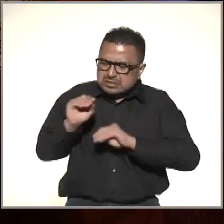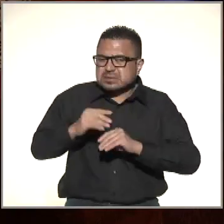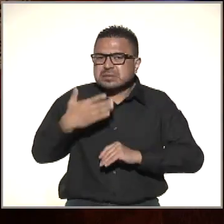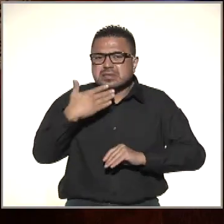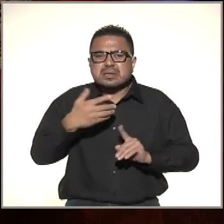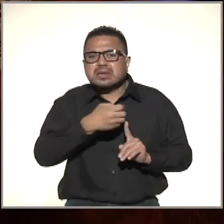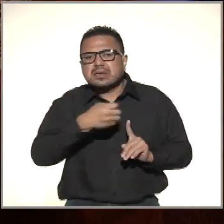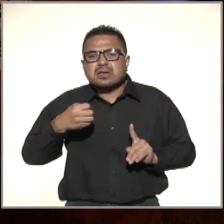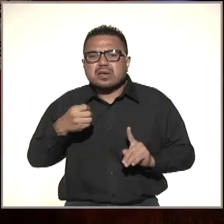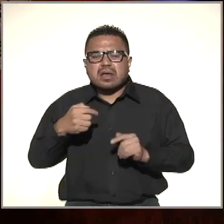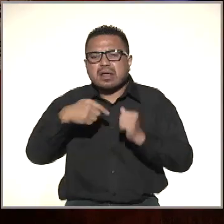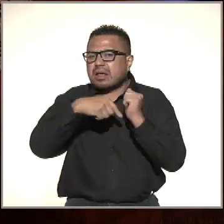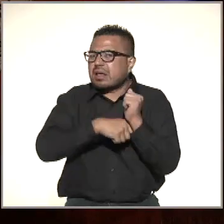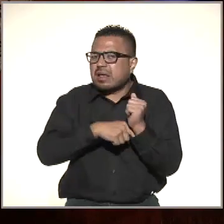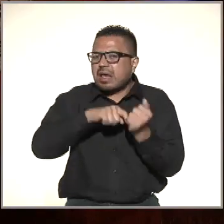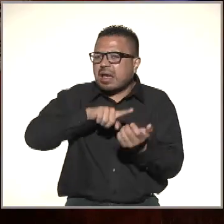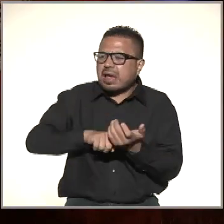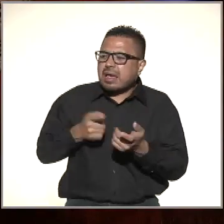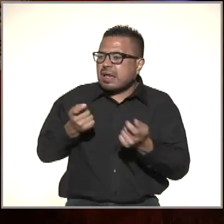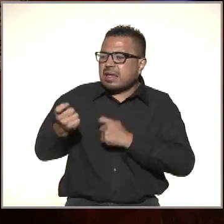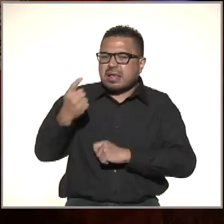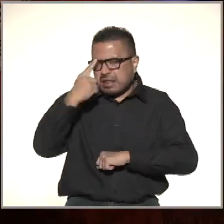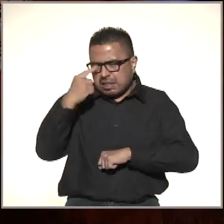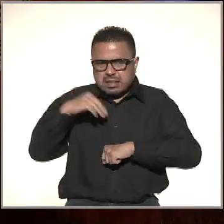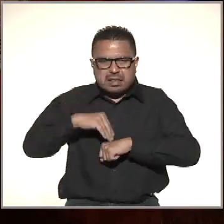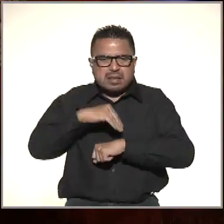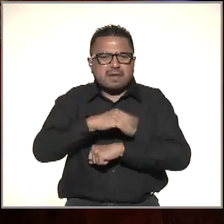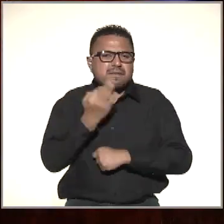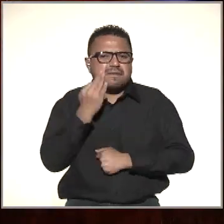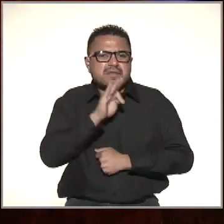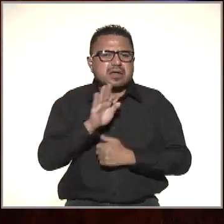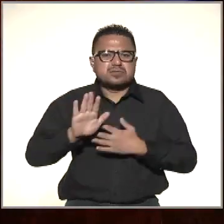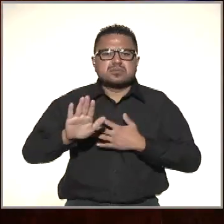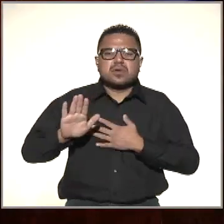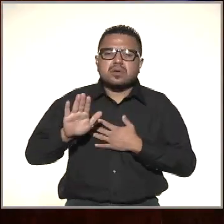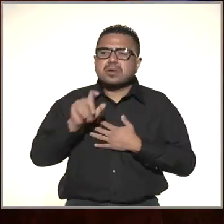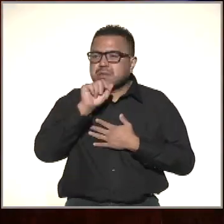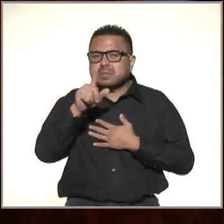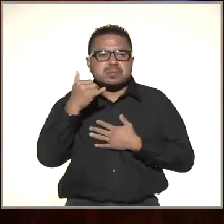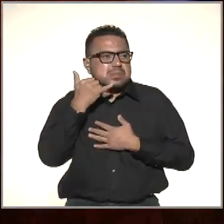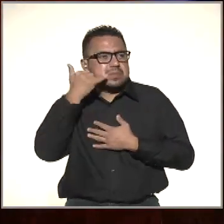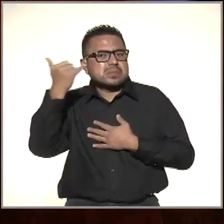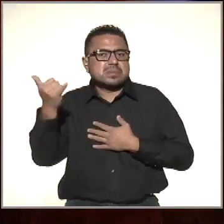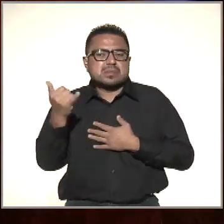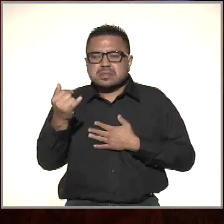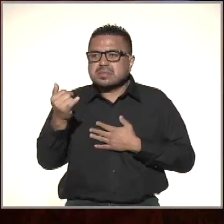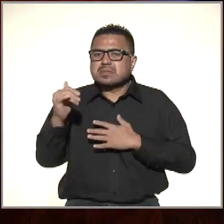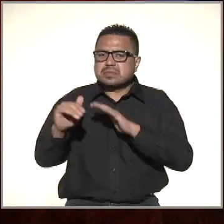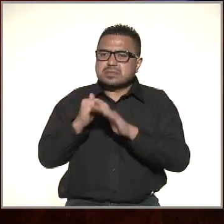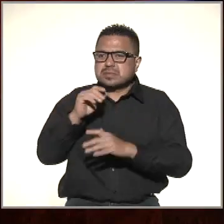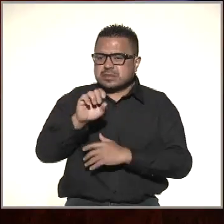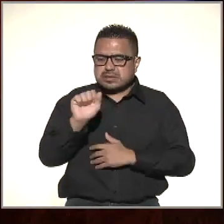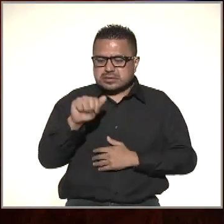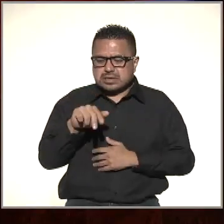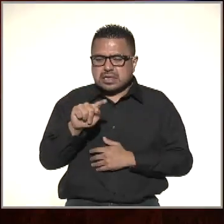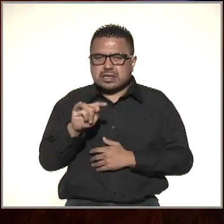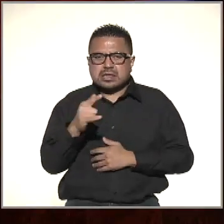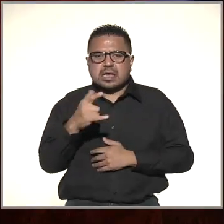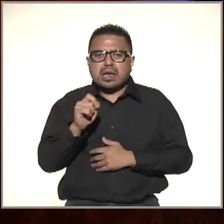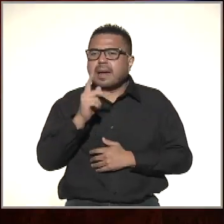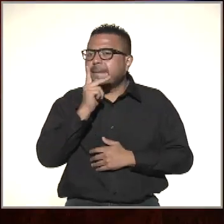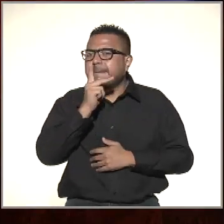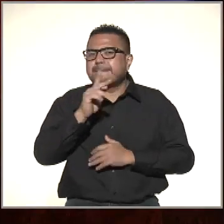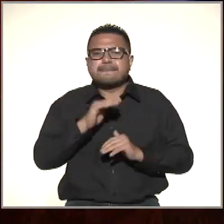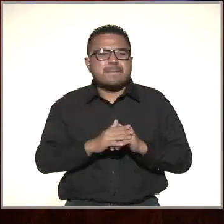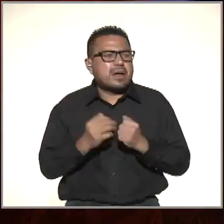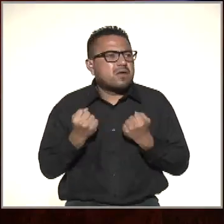correctas, esconden manipulación, mentira y falsas promesas. También en llamadas tenemos esta de Santiago que dice, las palabras nos